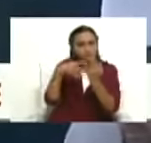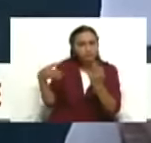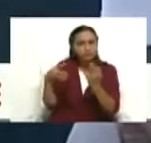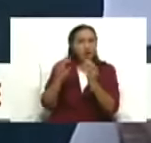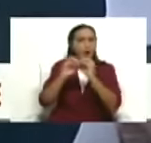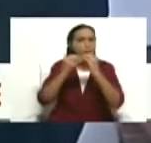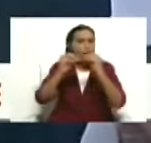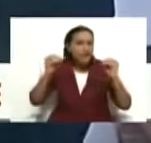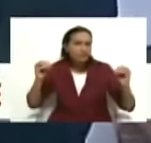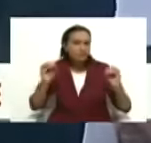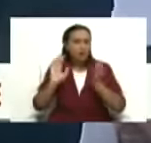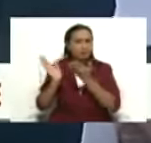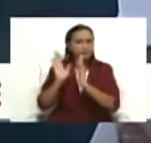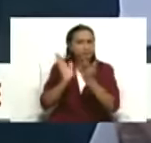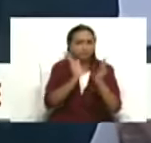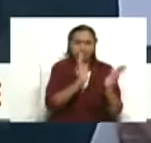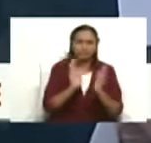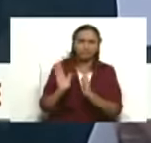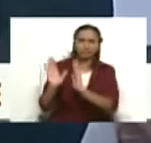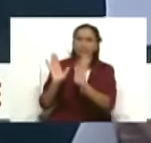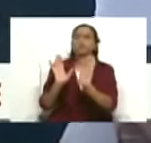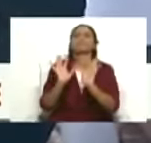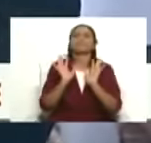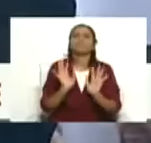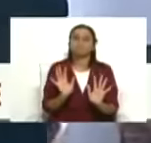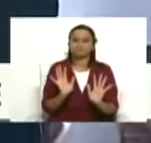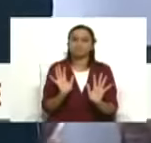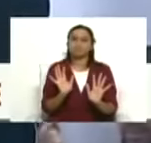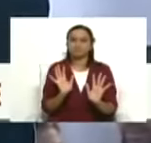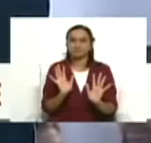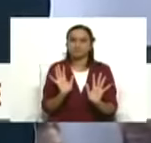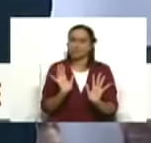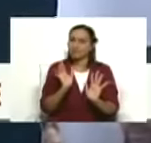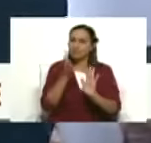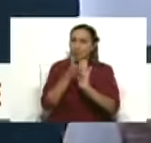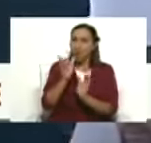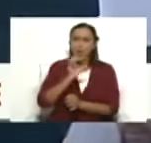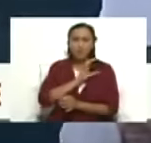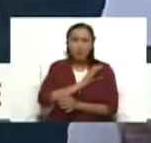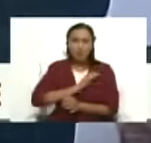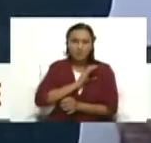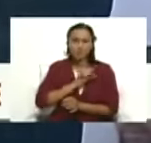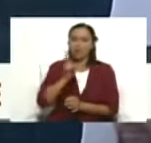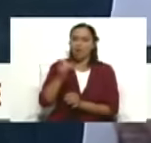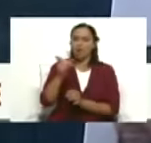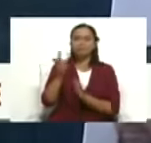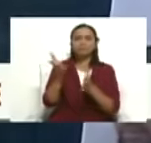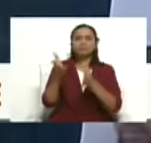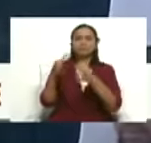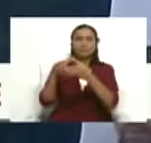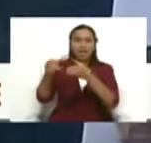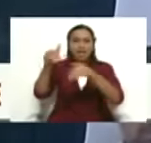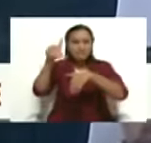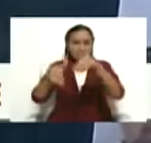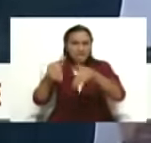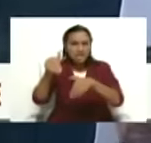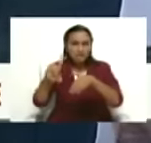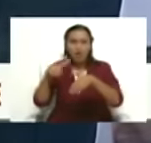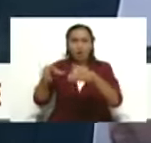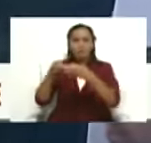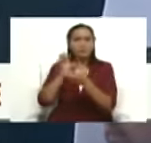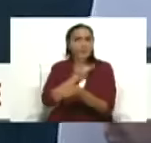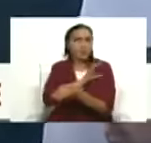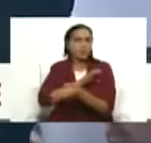órganos subordinados, la Junta Nacional Electoral, la Comisión de Registro Civil y Electoral y la Comisión